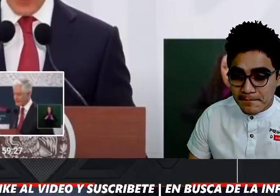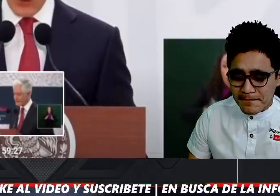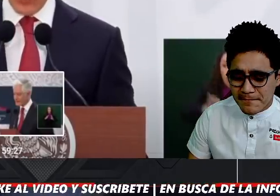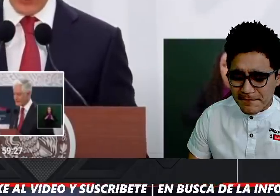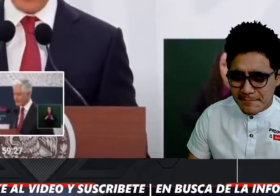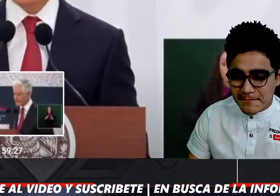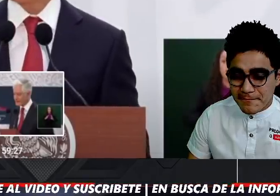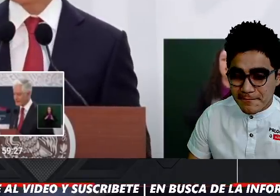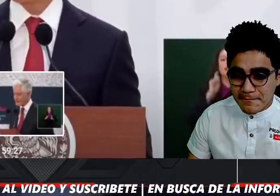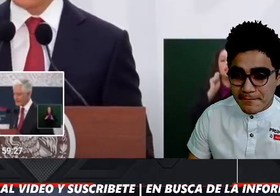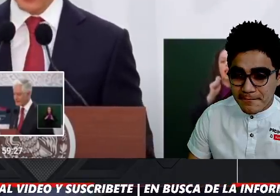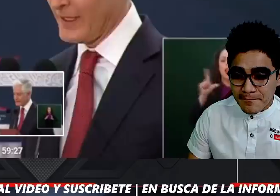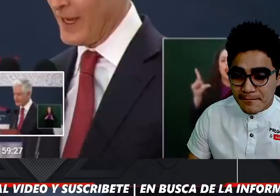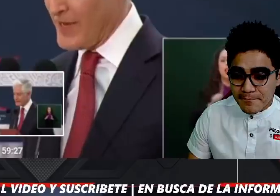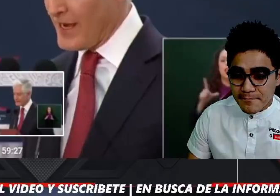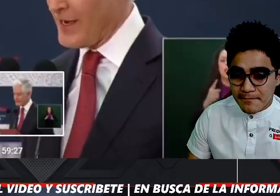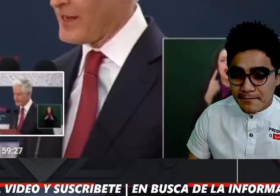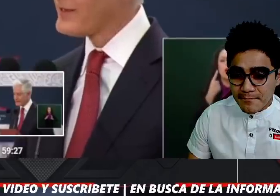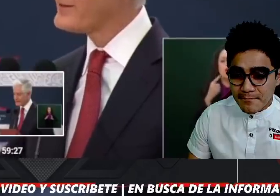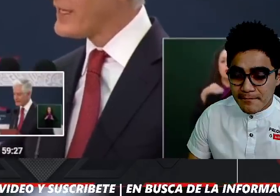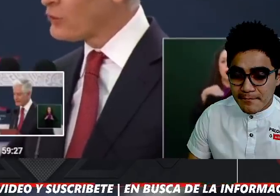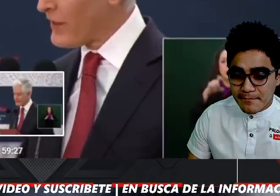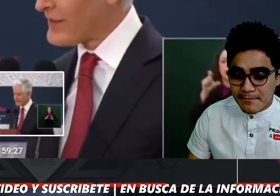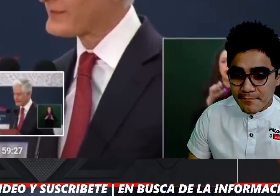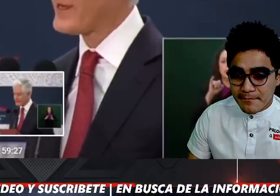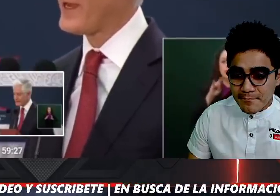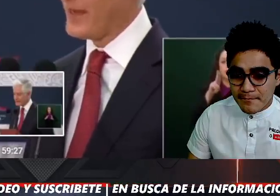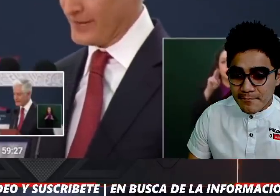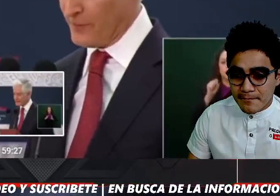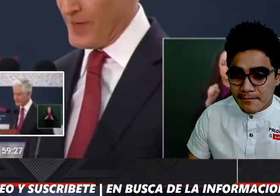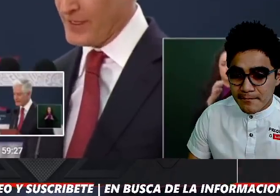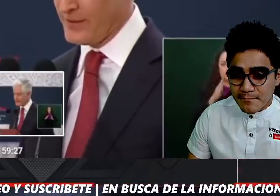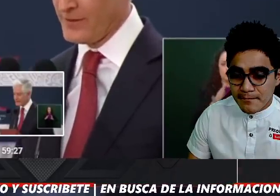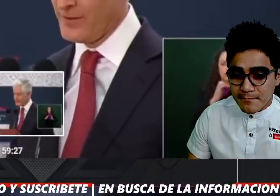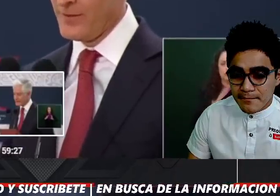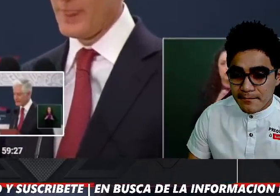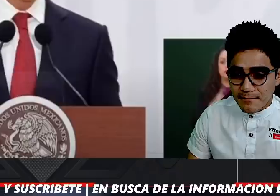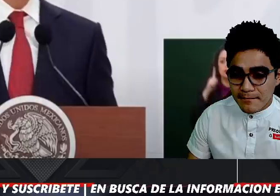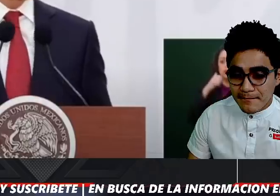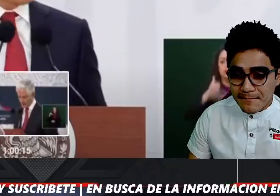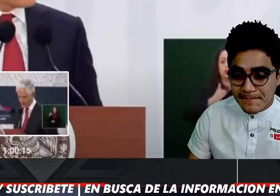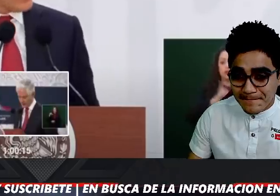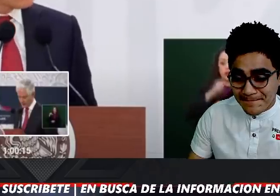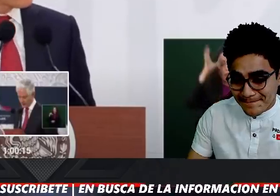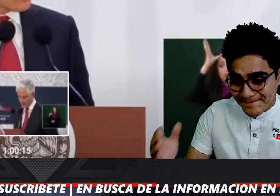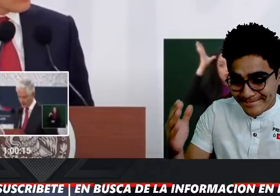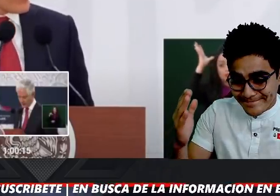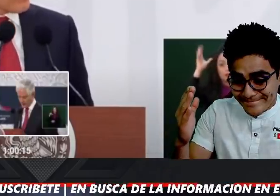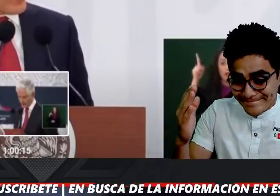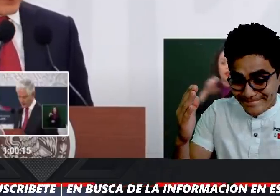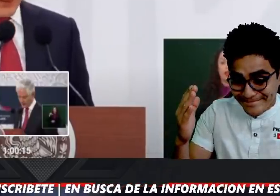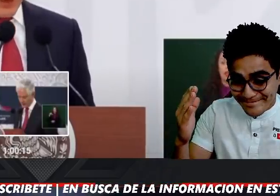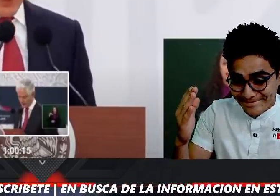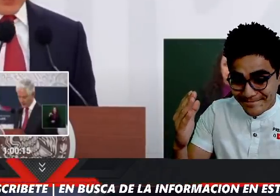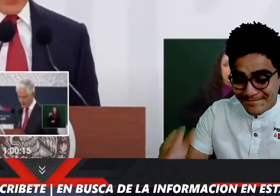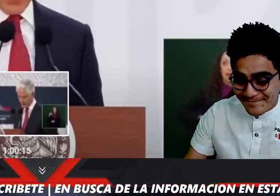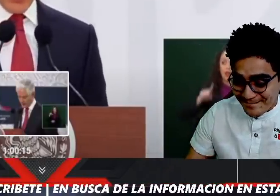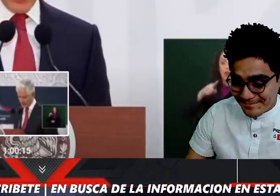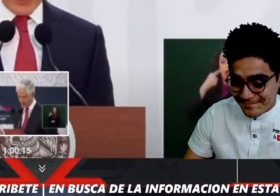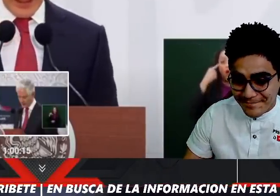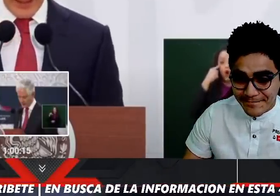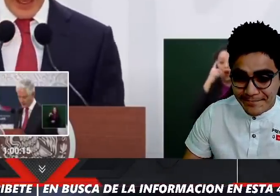es la línea 1 del Mexibús, que viene de Ciudad Azteca en Ecatepec, pasando por Ojo de Agua en